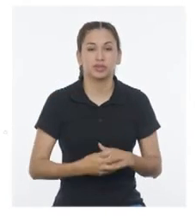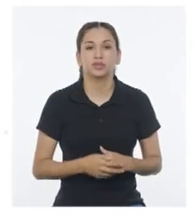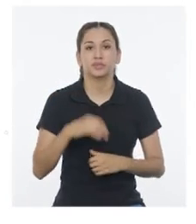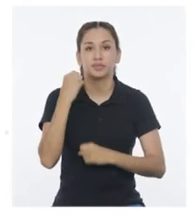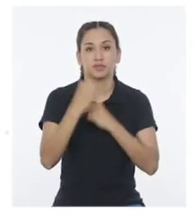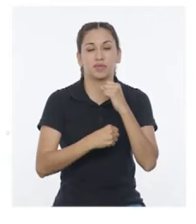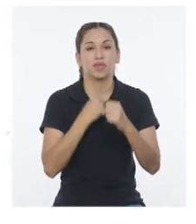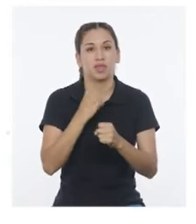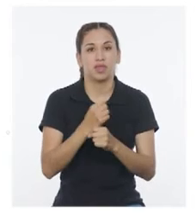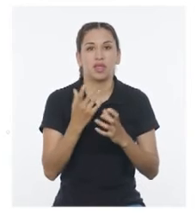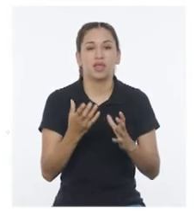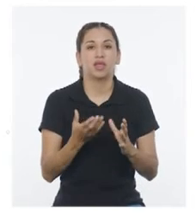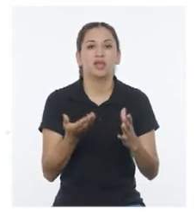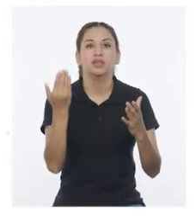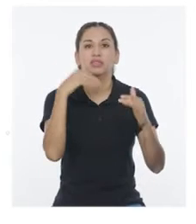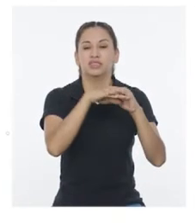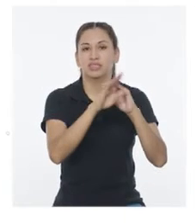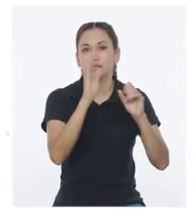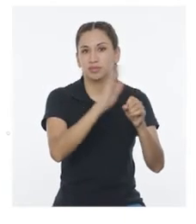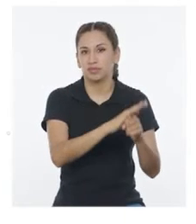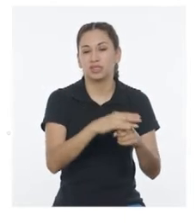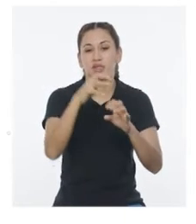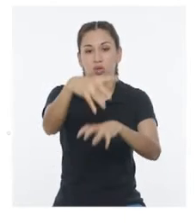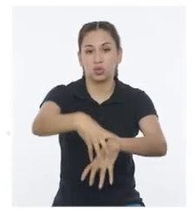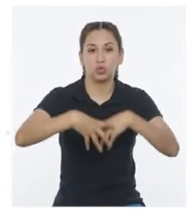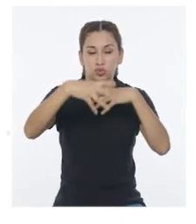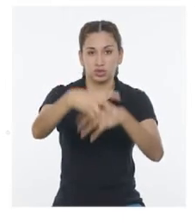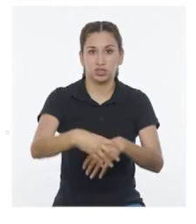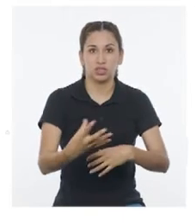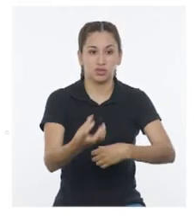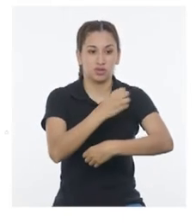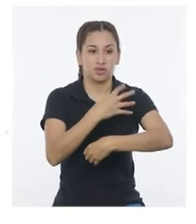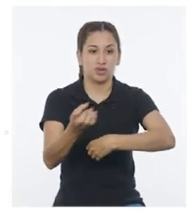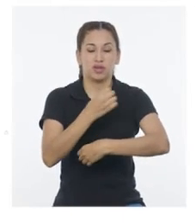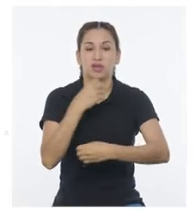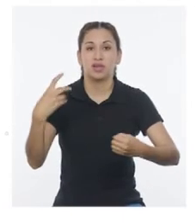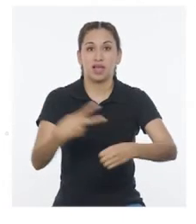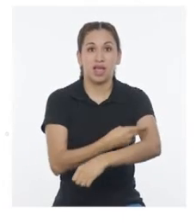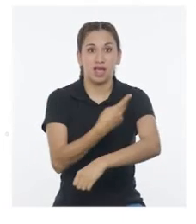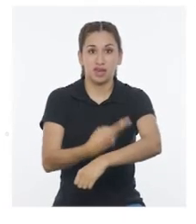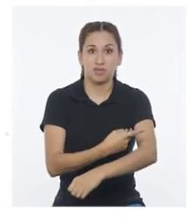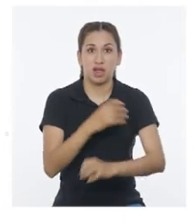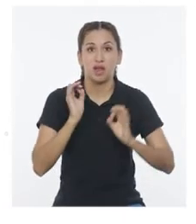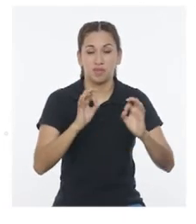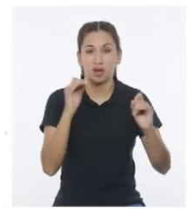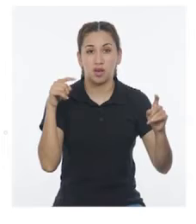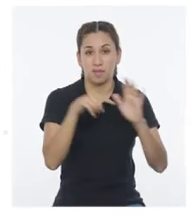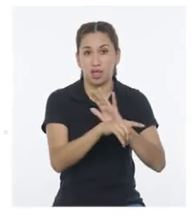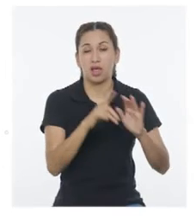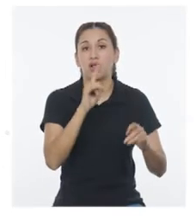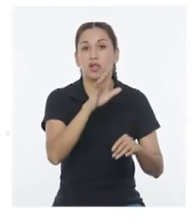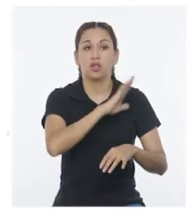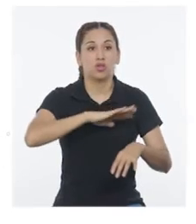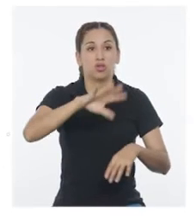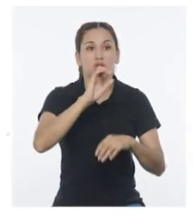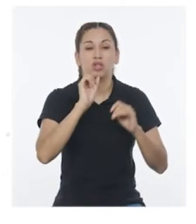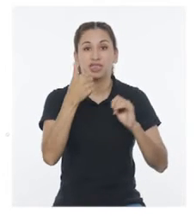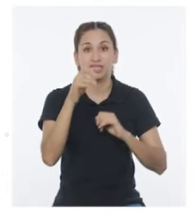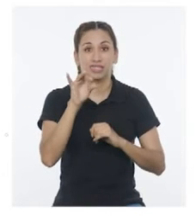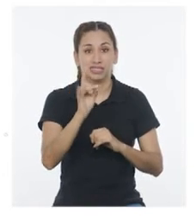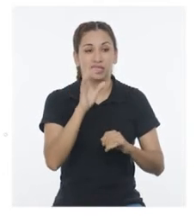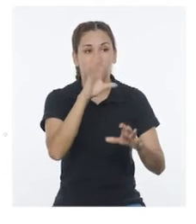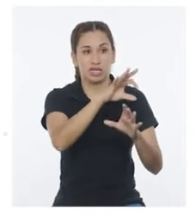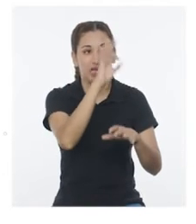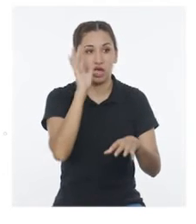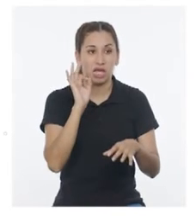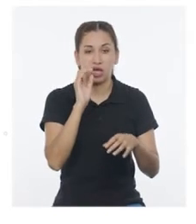rondas. En daños de cementeras o cultivos y daños de animales, 17 familias eligieron a